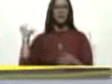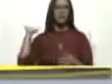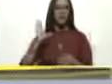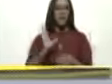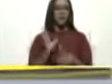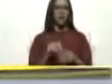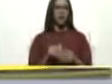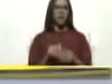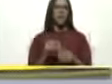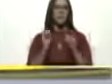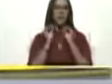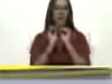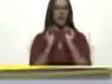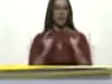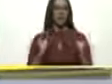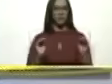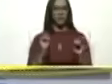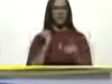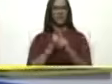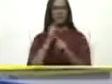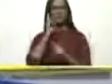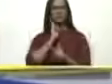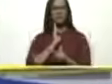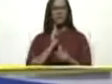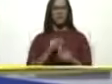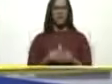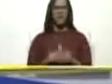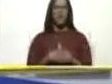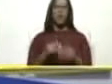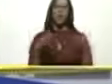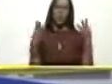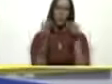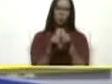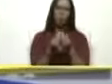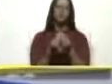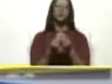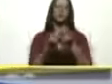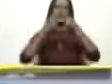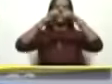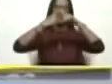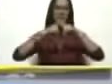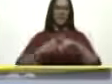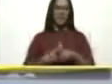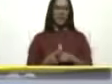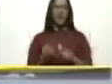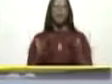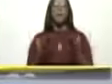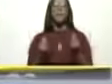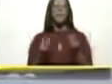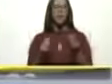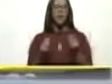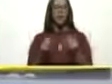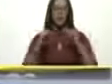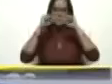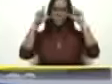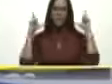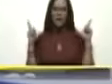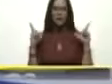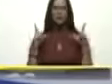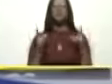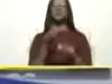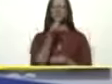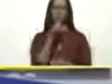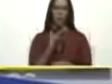para anunciar desde Guayana un conjunto de cifras muy impactantes y